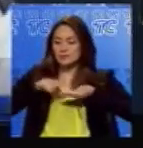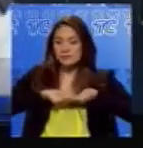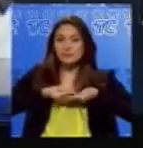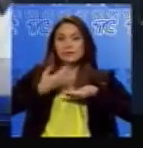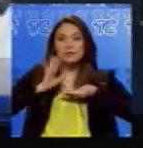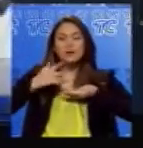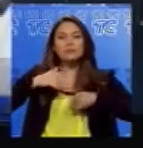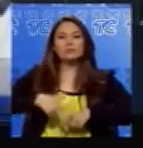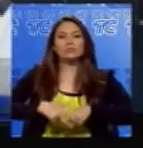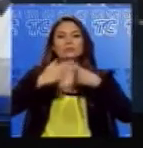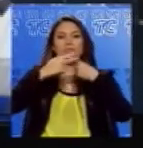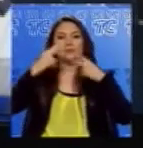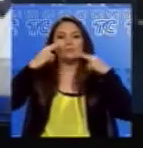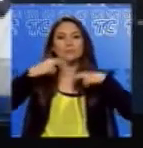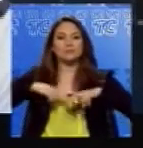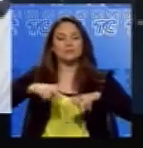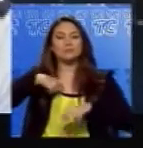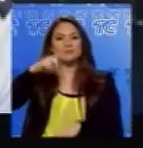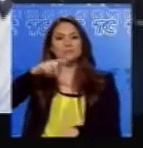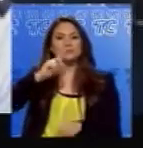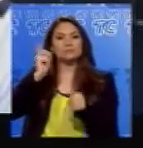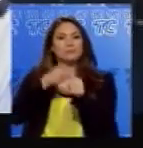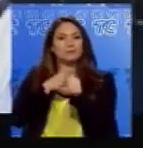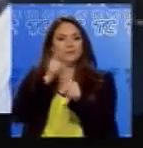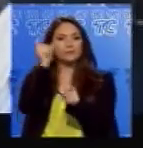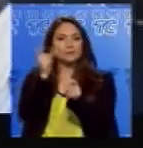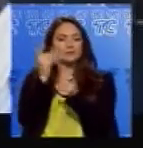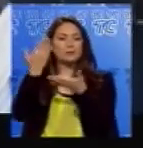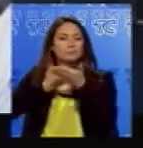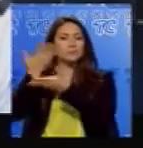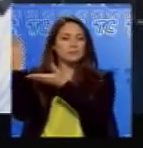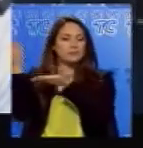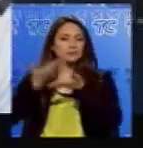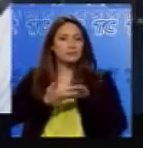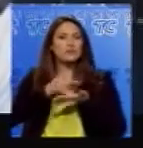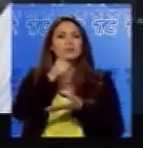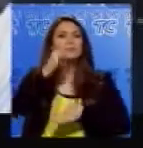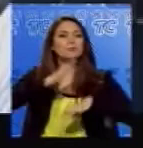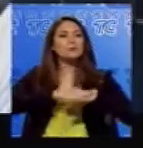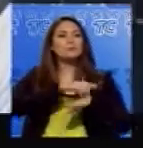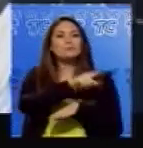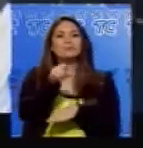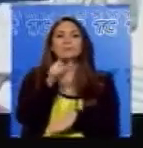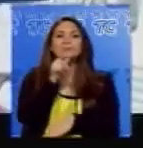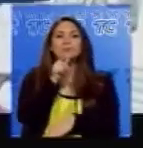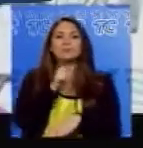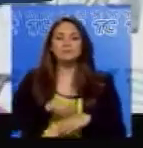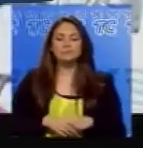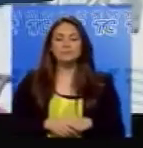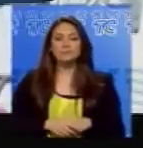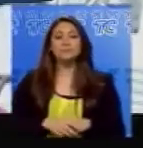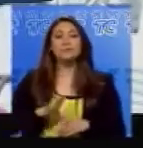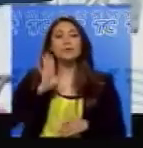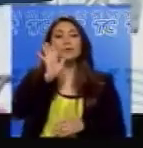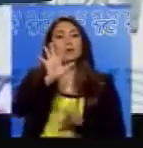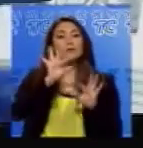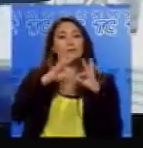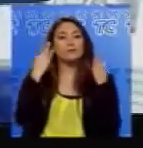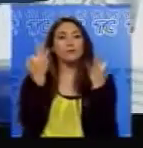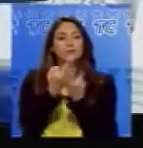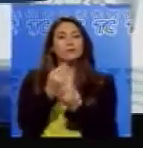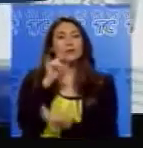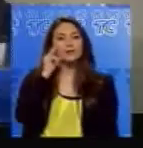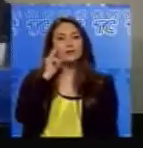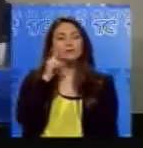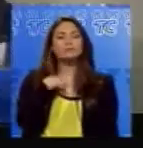correspondientes para realizar las respectivas investigaciones y determinar las participaciones en el siniestro de tránsito. Familiares esperan tener respuesta